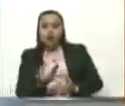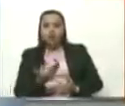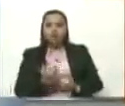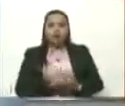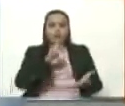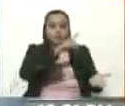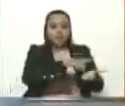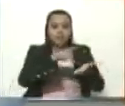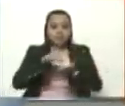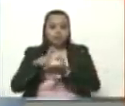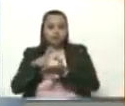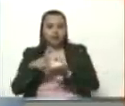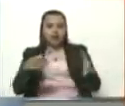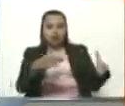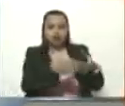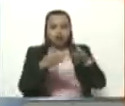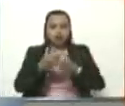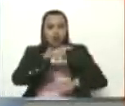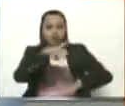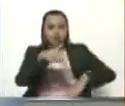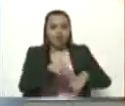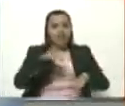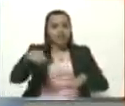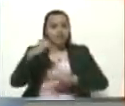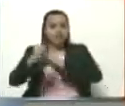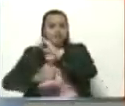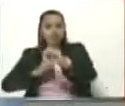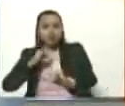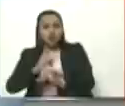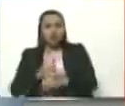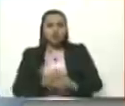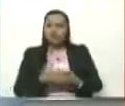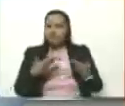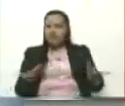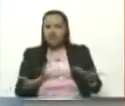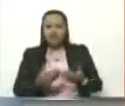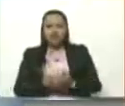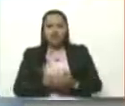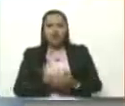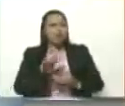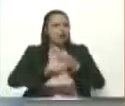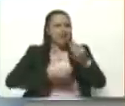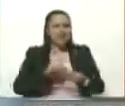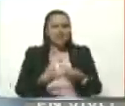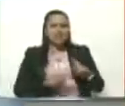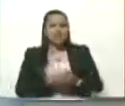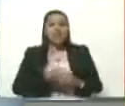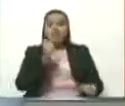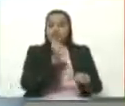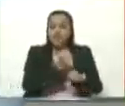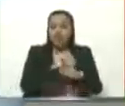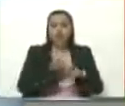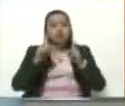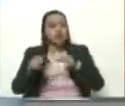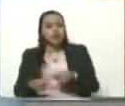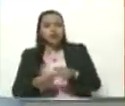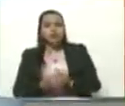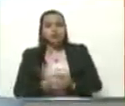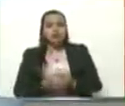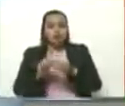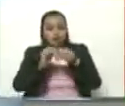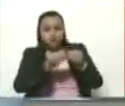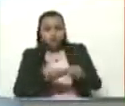factores tanto nacionales como internacionales para generar no solamente empleos sino también para producir